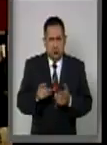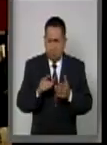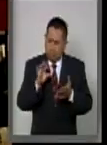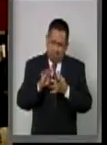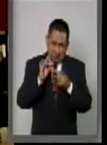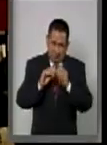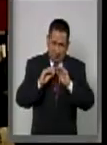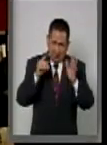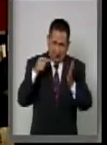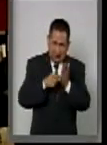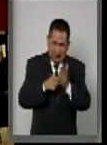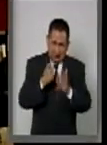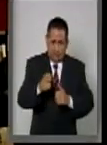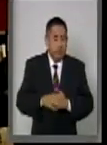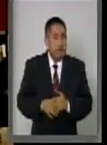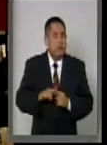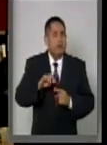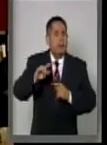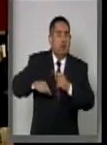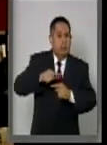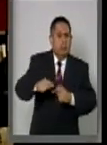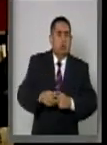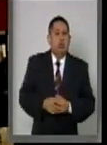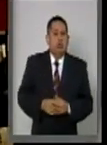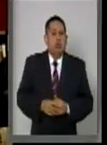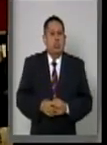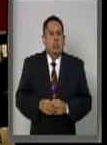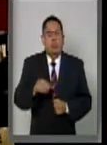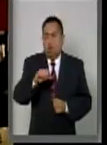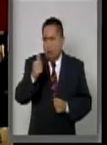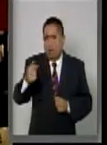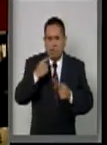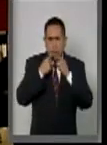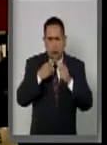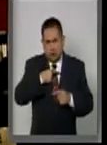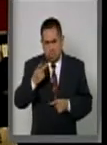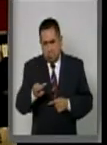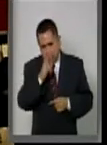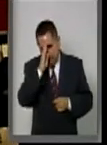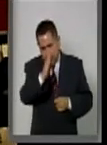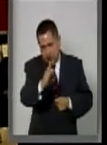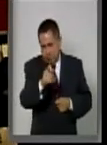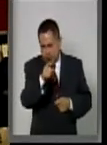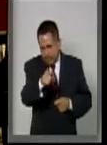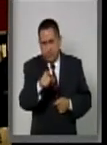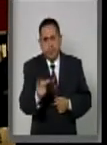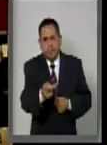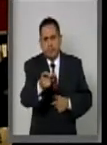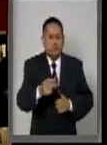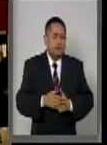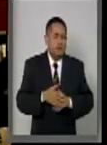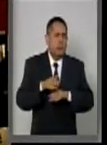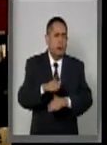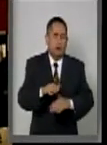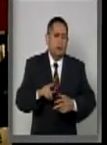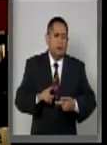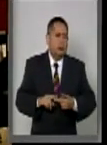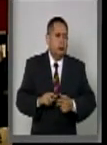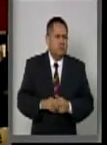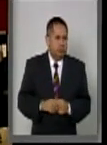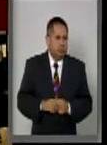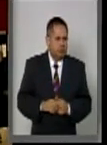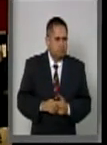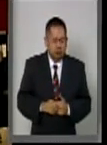puntualizar esto. Y luego otro cuestionamiento que yo le hago, que tiene que ver